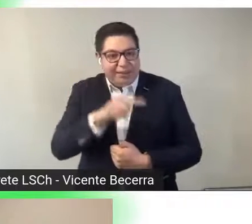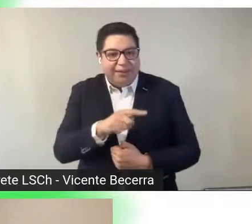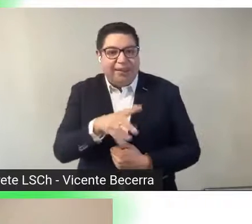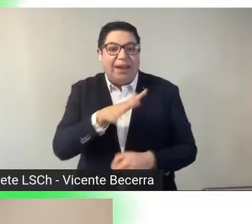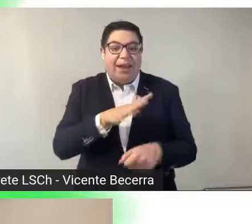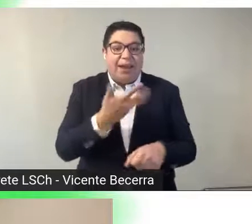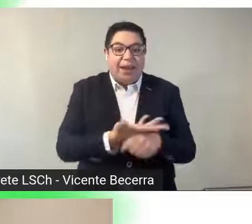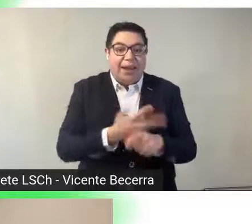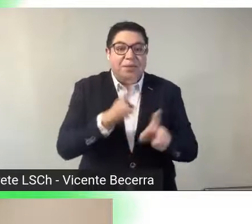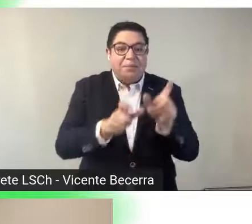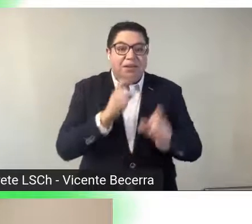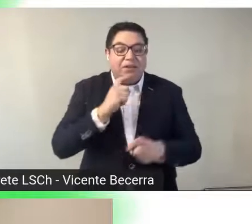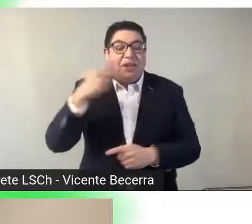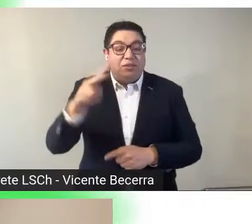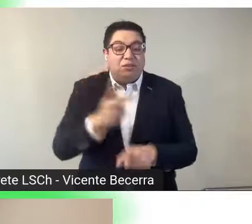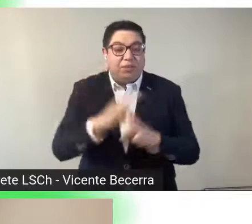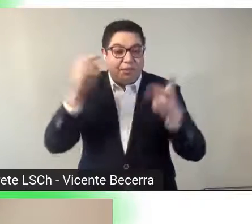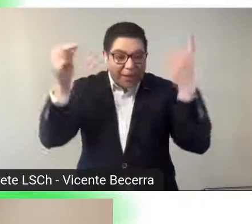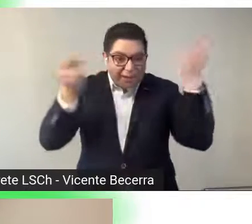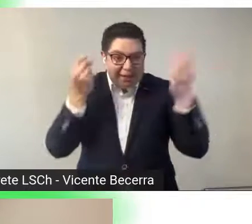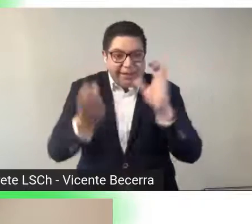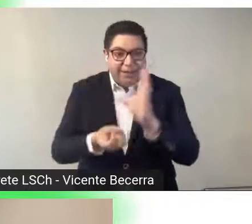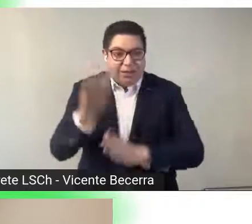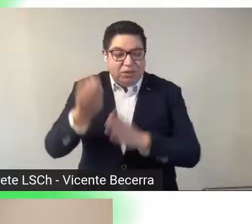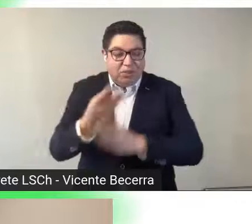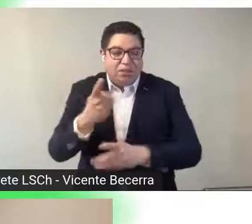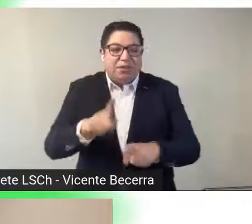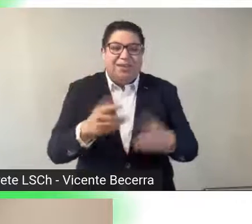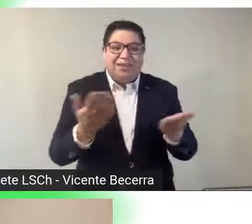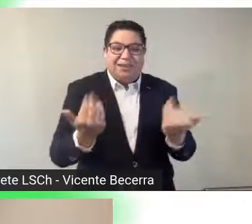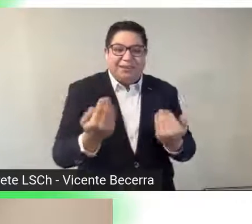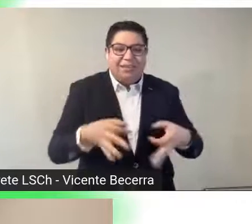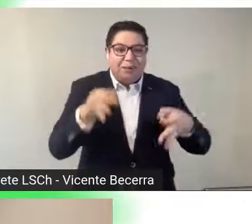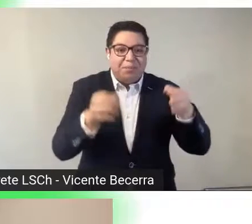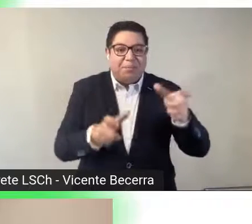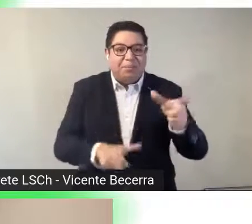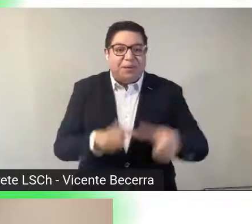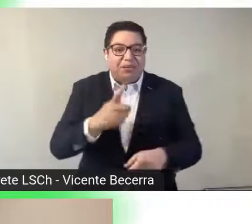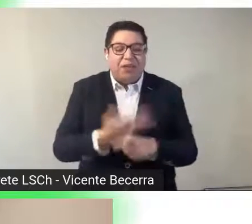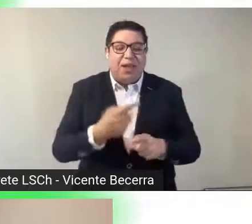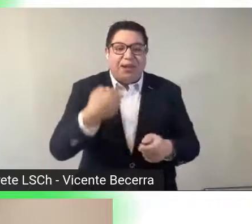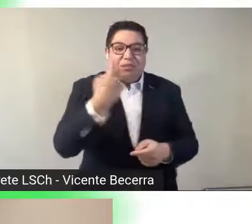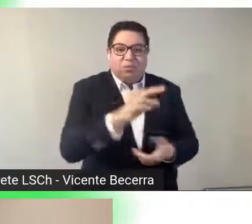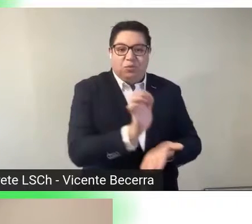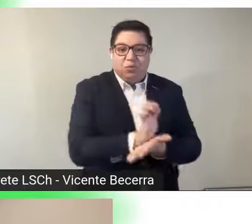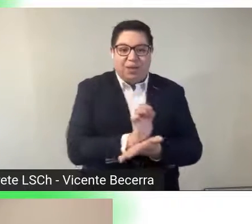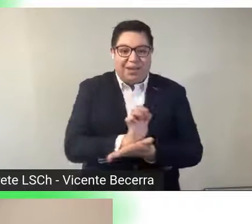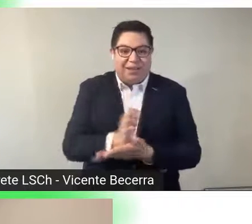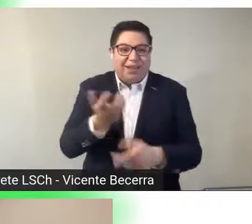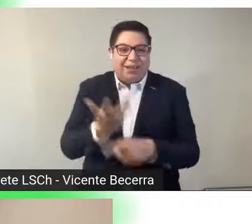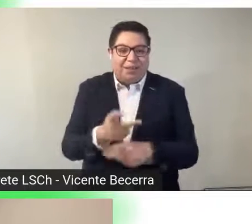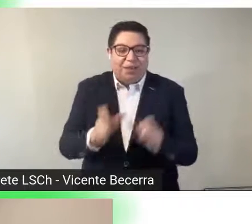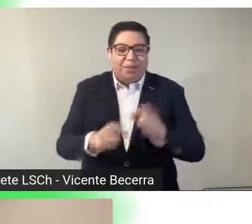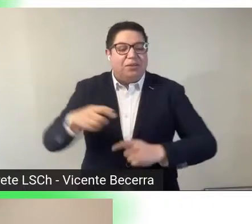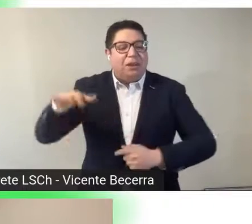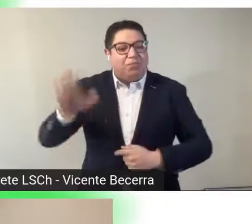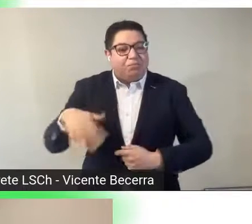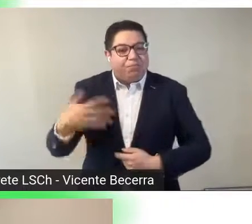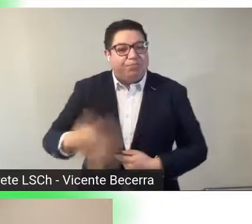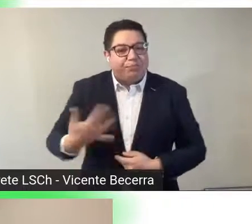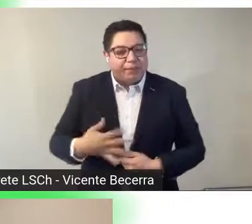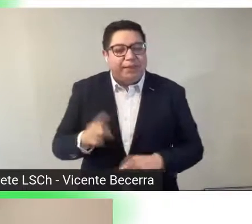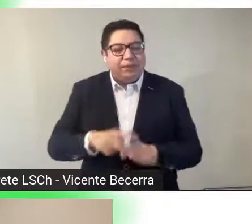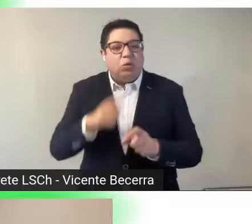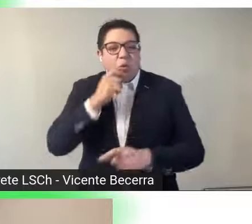nosotros muy conscientes que para hablar de innovación pública tenemos que entender que estamos hablando en el contexto del Estado, en el contexto de la relevancia de la función